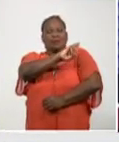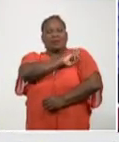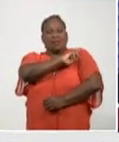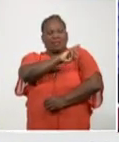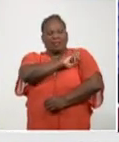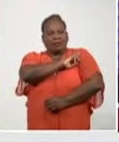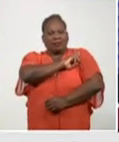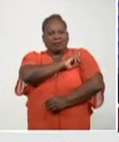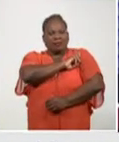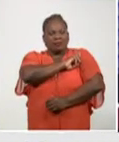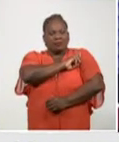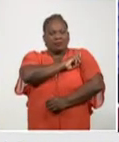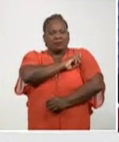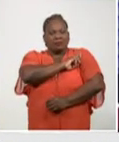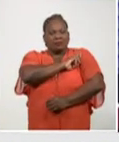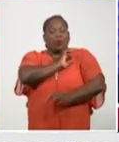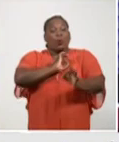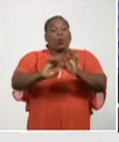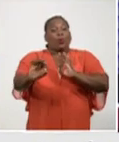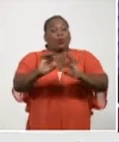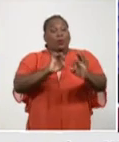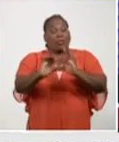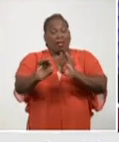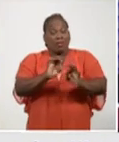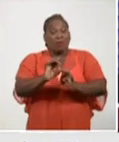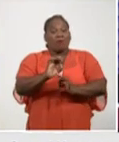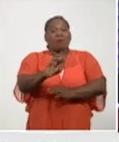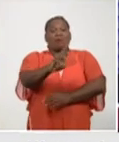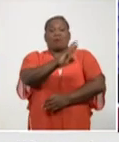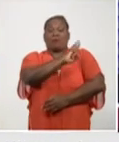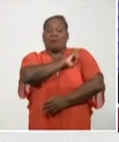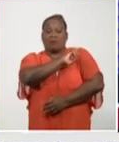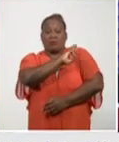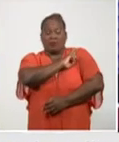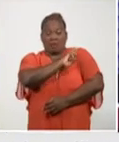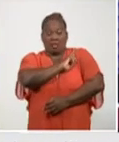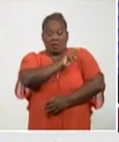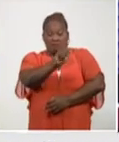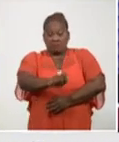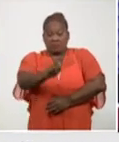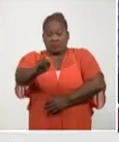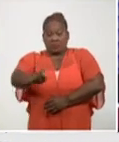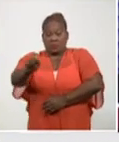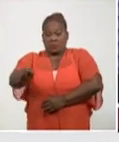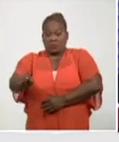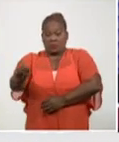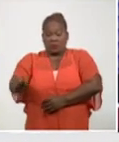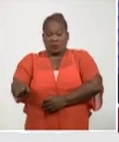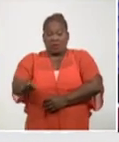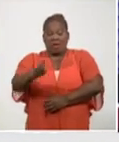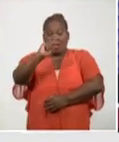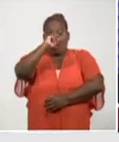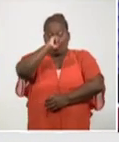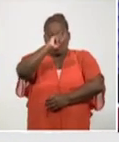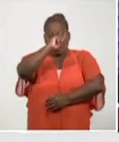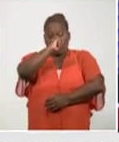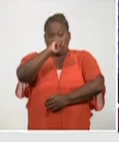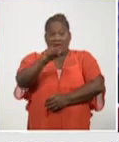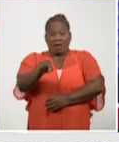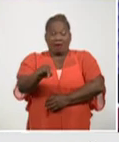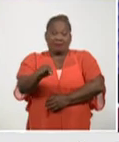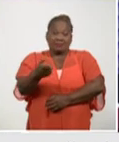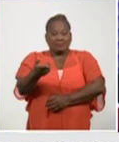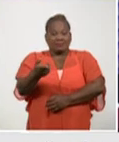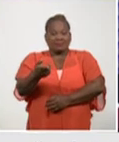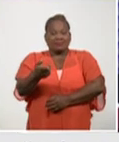en el cuidado, la responsabilidad en personas con edades determinadas que muchas veces ni